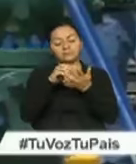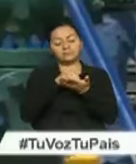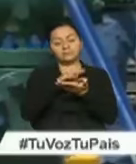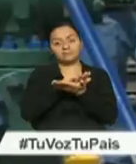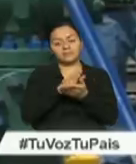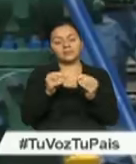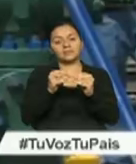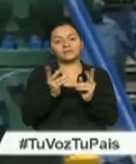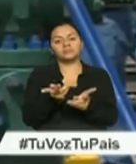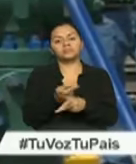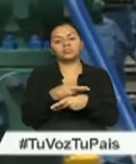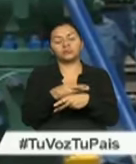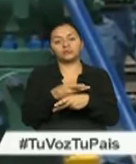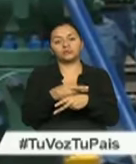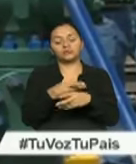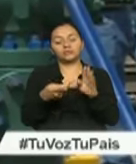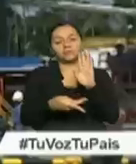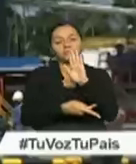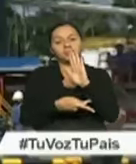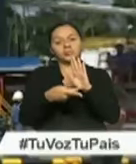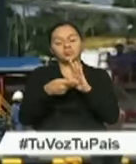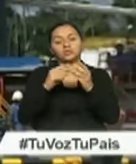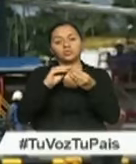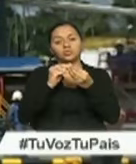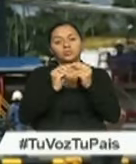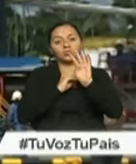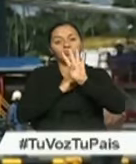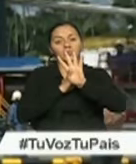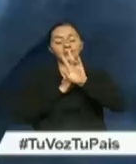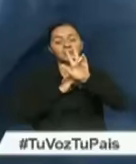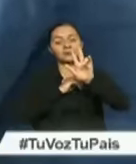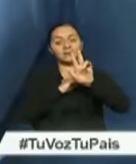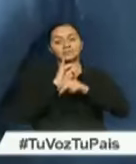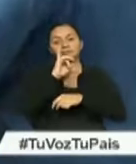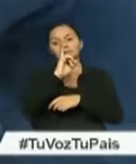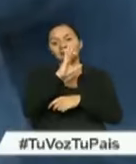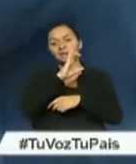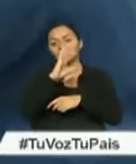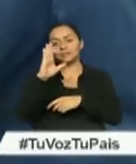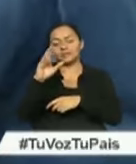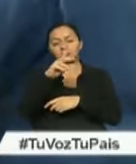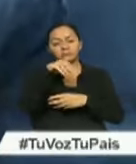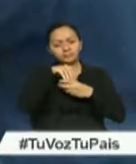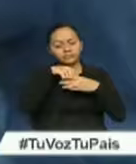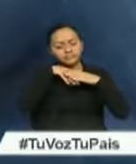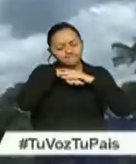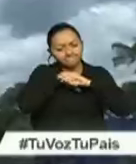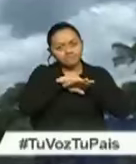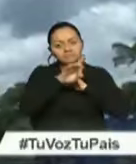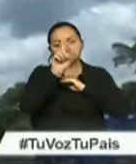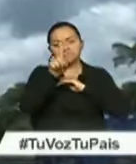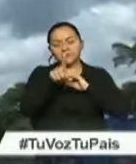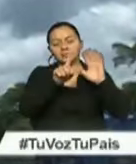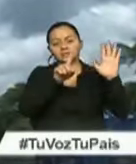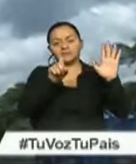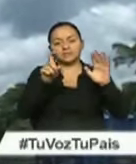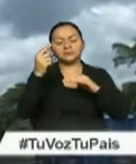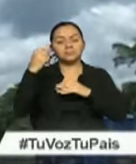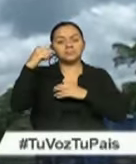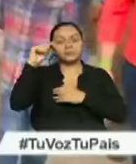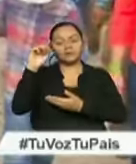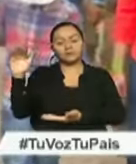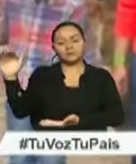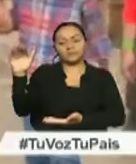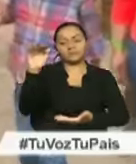la producción petrolera del bloque 43 ITT, pues tiene reservas estimadas por 1.670 millones de